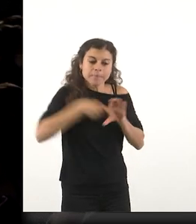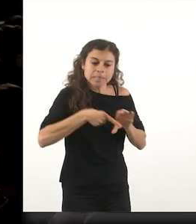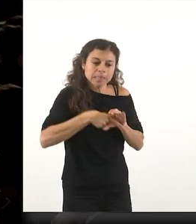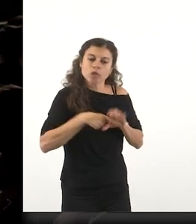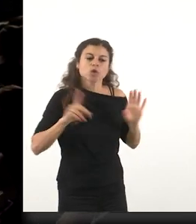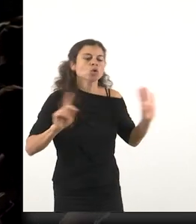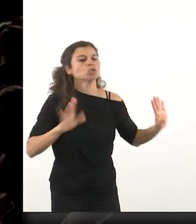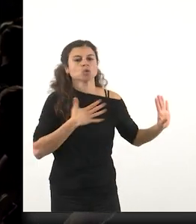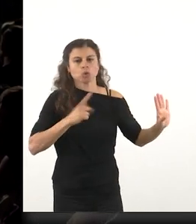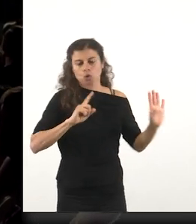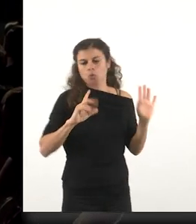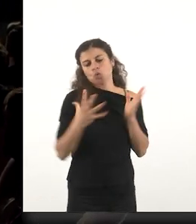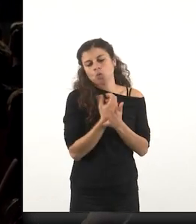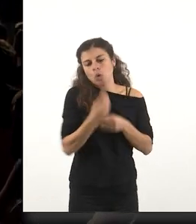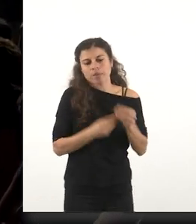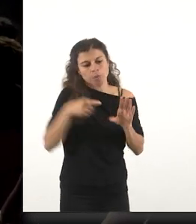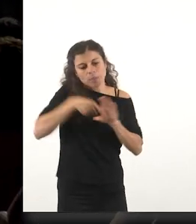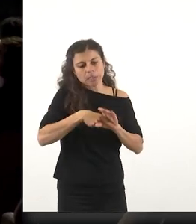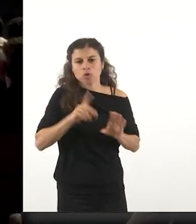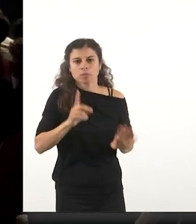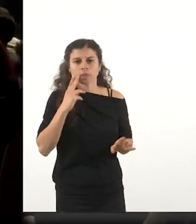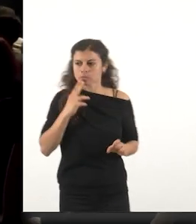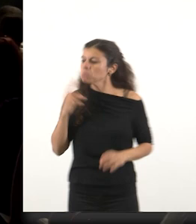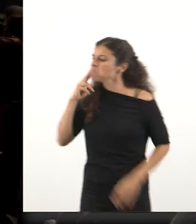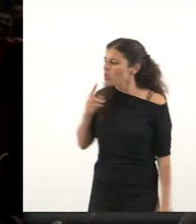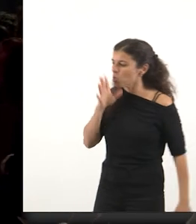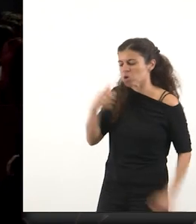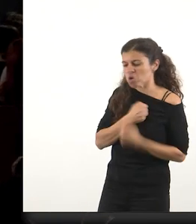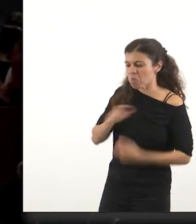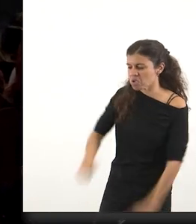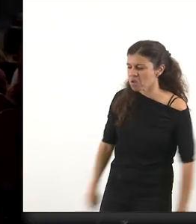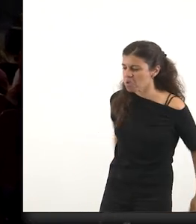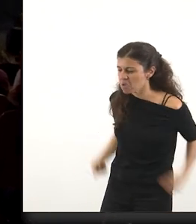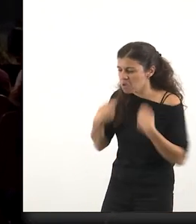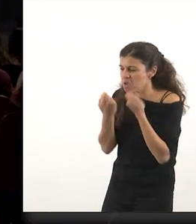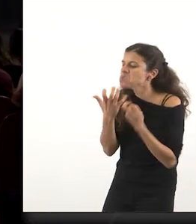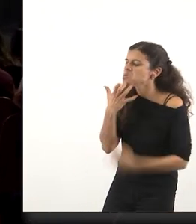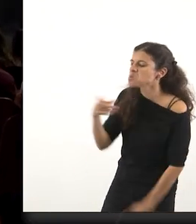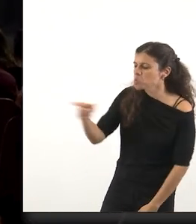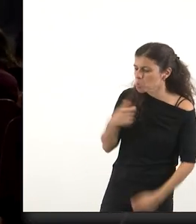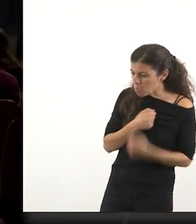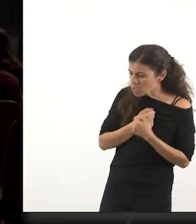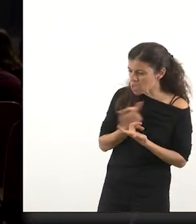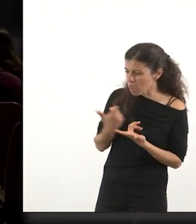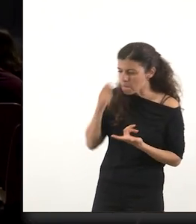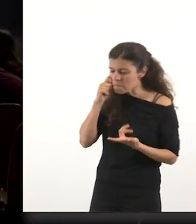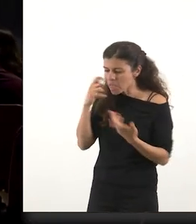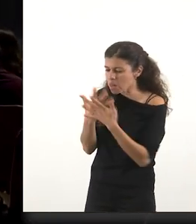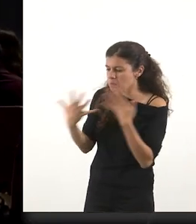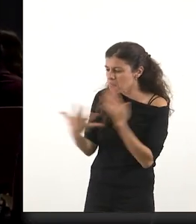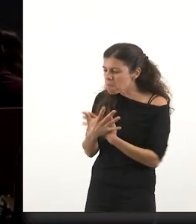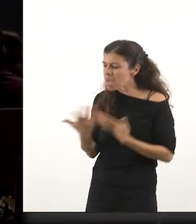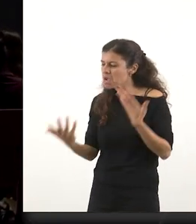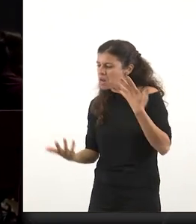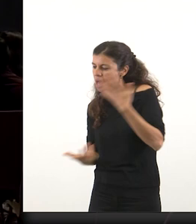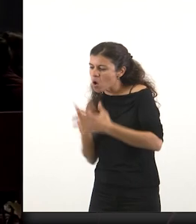a mí eso me da miedo. Me dan miedo los huevos, tío. Eso es porque no me quieres. Cuando una pareja se quiere, se lo demuestra. Cuando los cuerpos se juntan, las pieles se mezclan. Cuando 2 se hacen 1. Y bla,